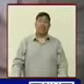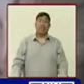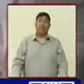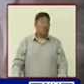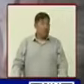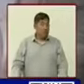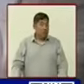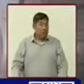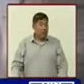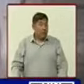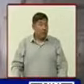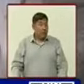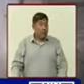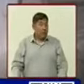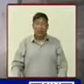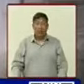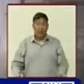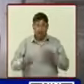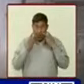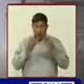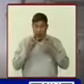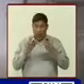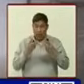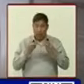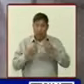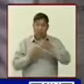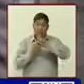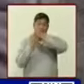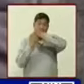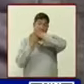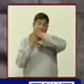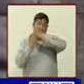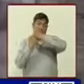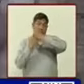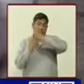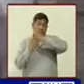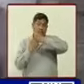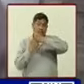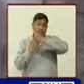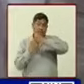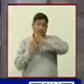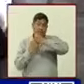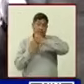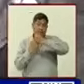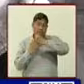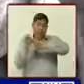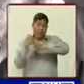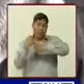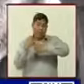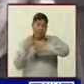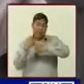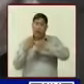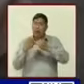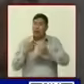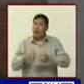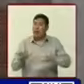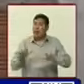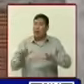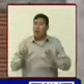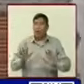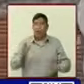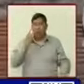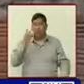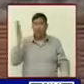Aquel muro, como ese machón se está deshaciendo, aquel de allá, ese machón de allá se está deshaciendo, ese ya empezó a